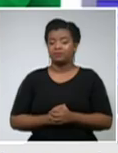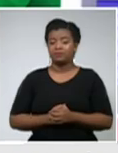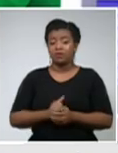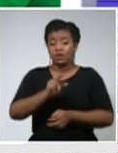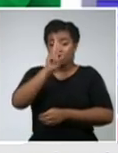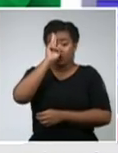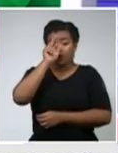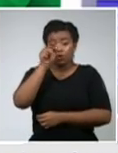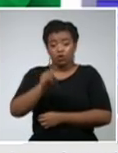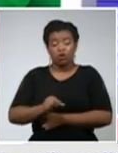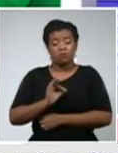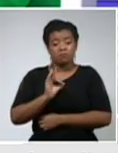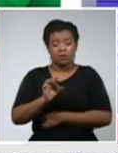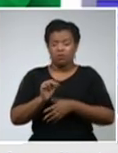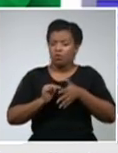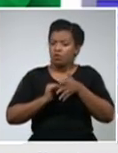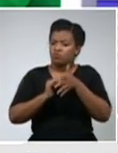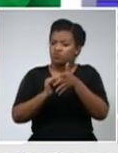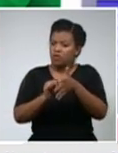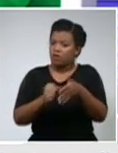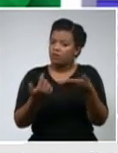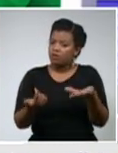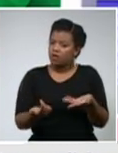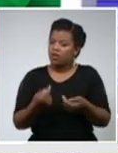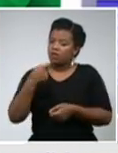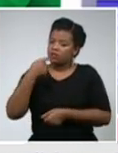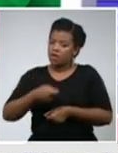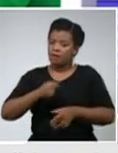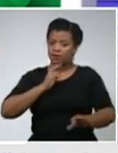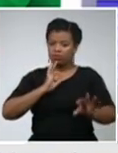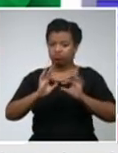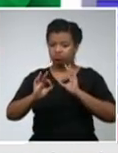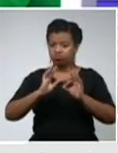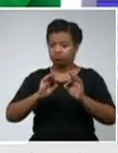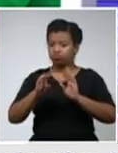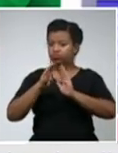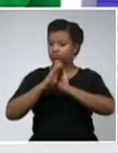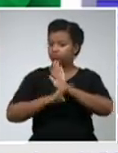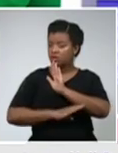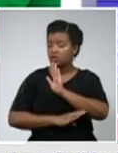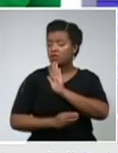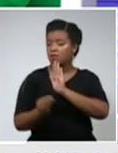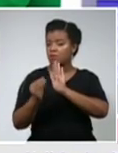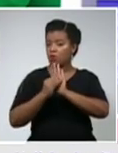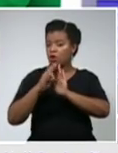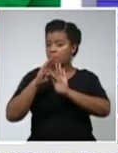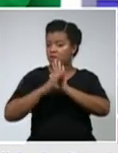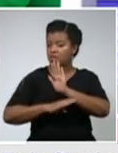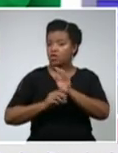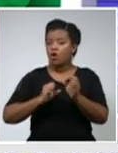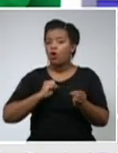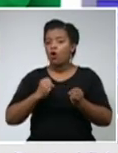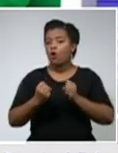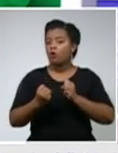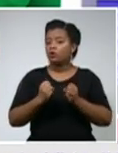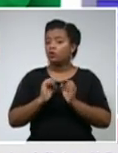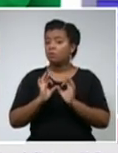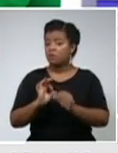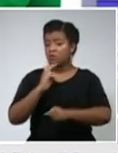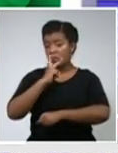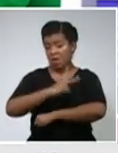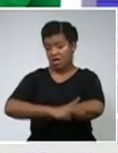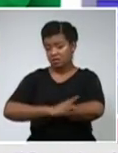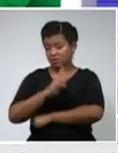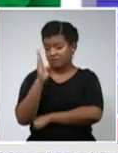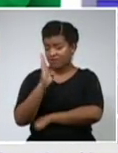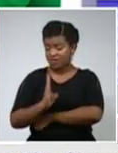sentido para que realmente se adopten medidas de control en este país, que